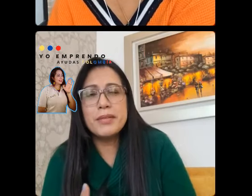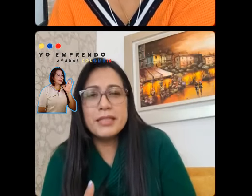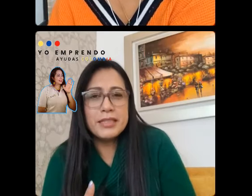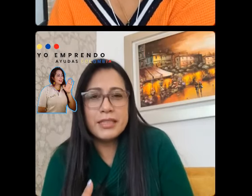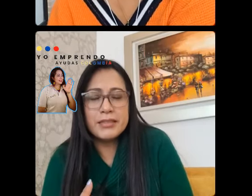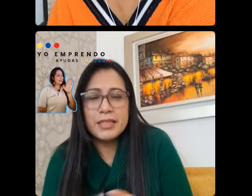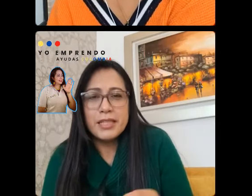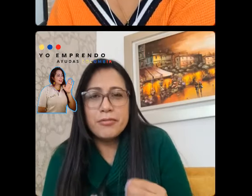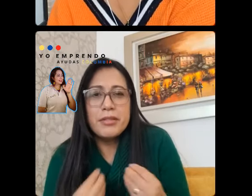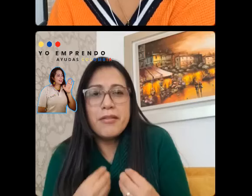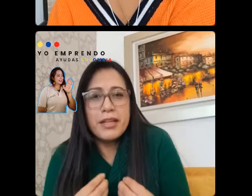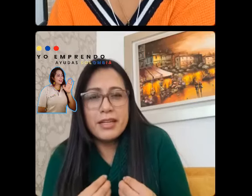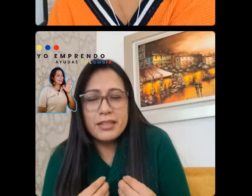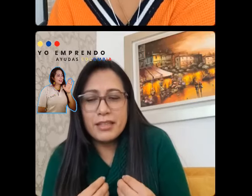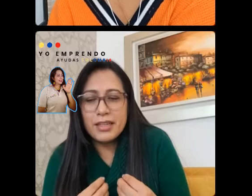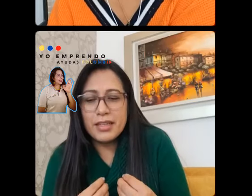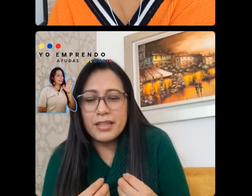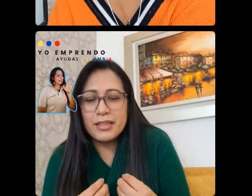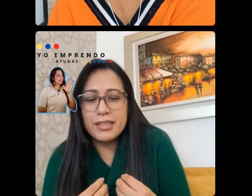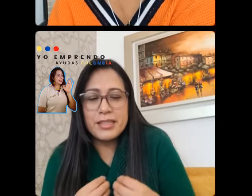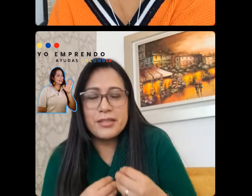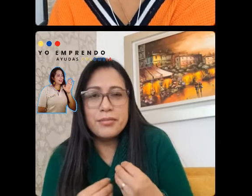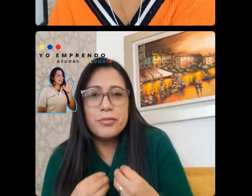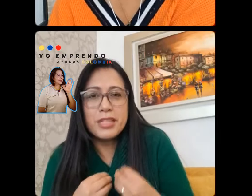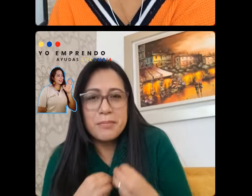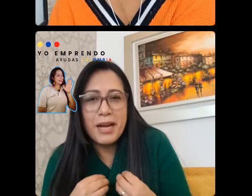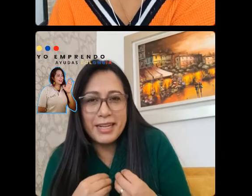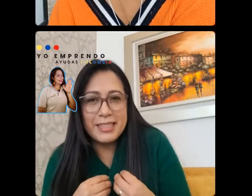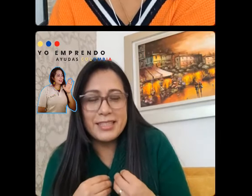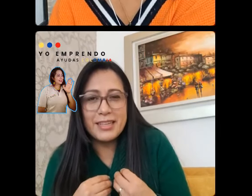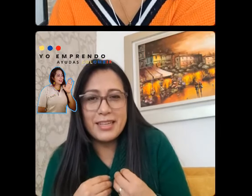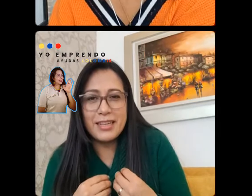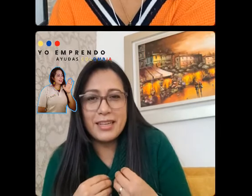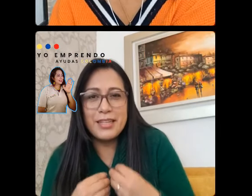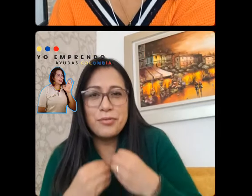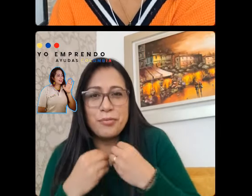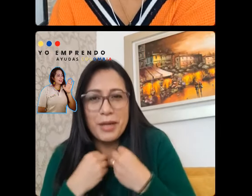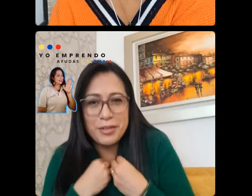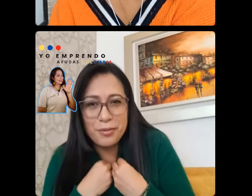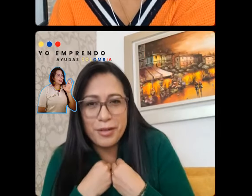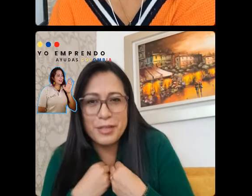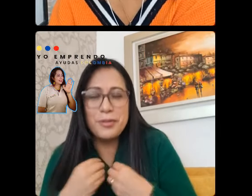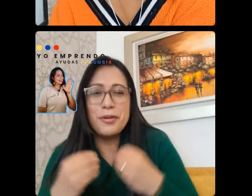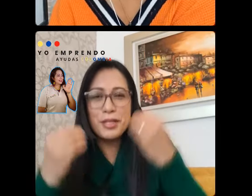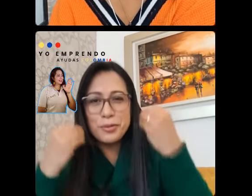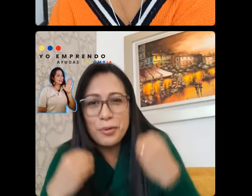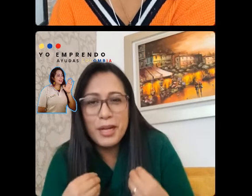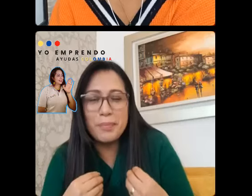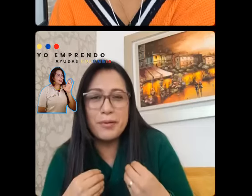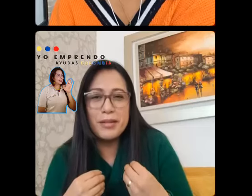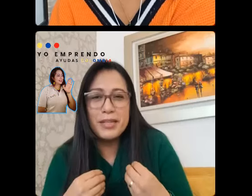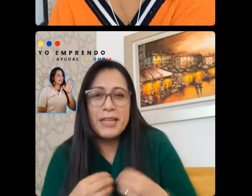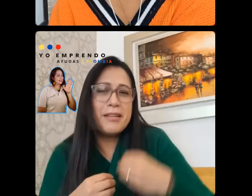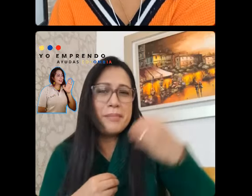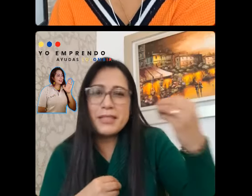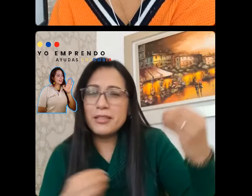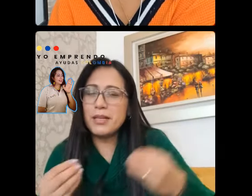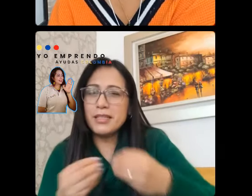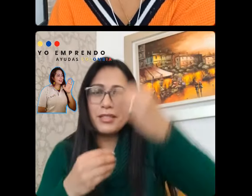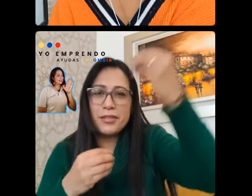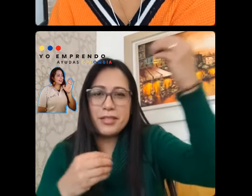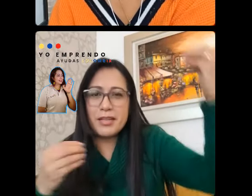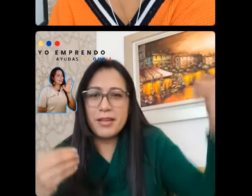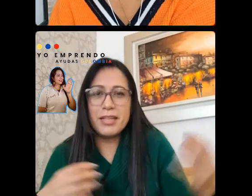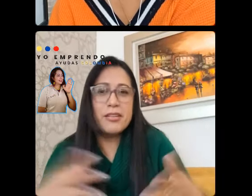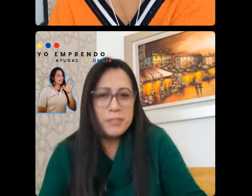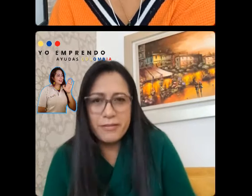edad pues van a tener una vida eh quizás con muchas marcas en su en su corazón en su cuerpo y van a empezar a